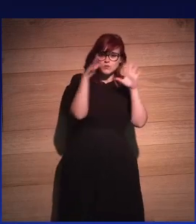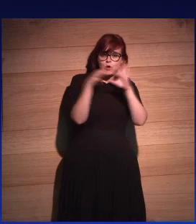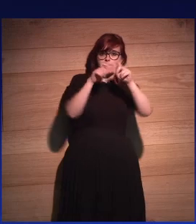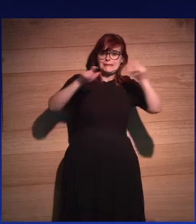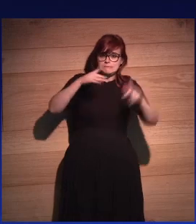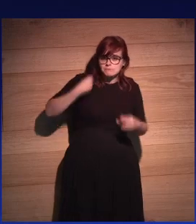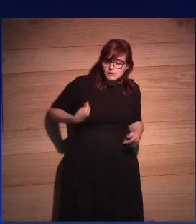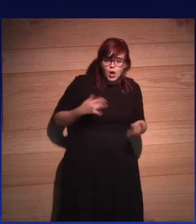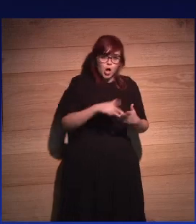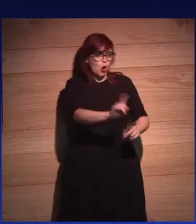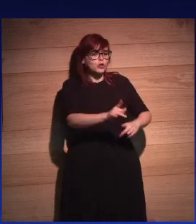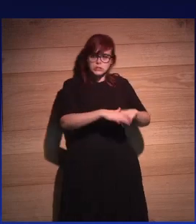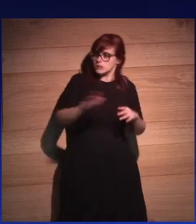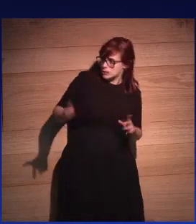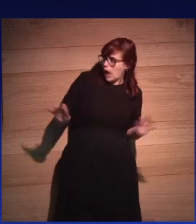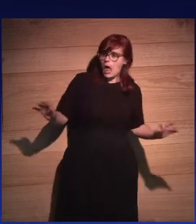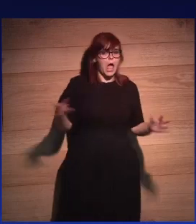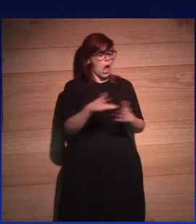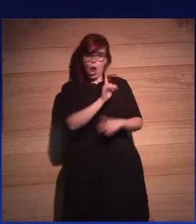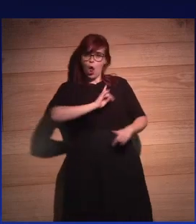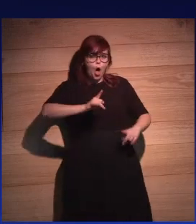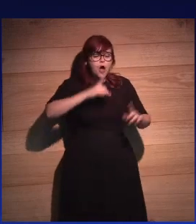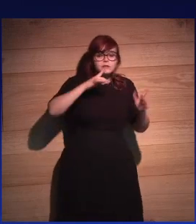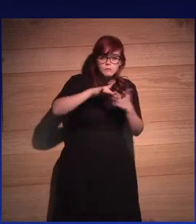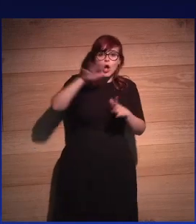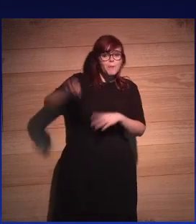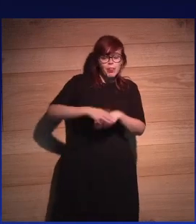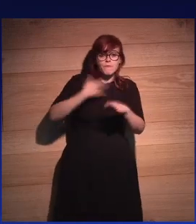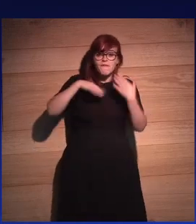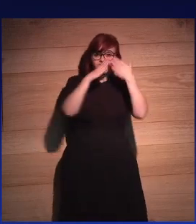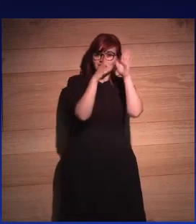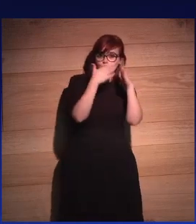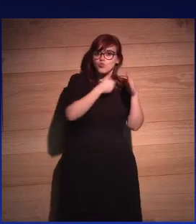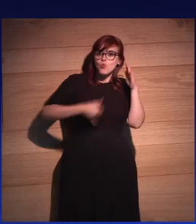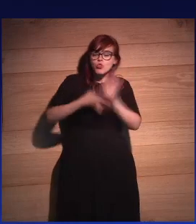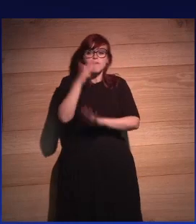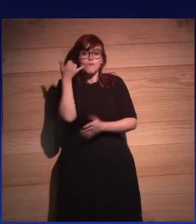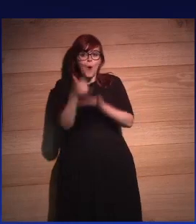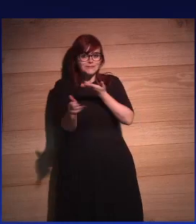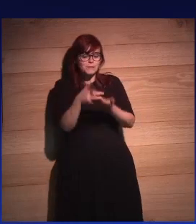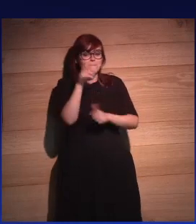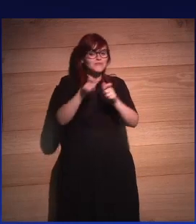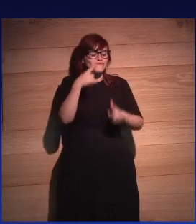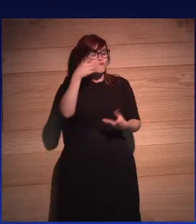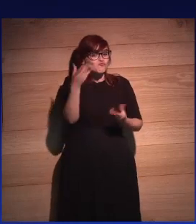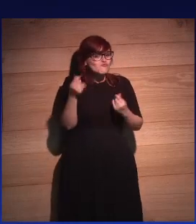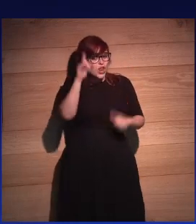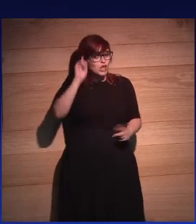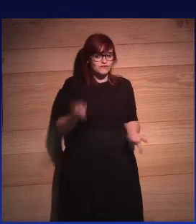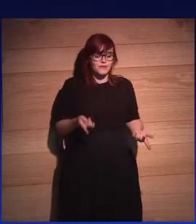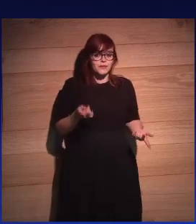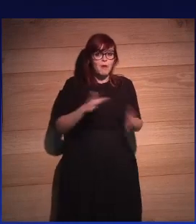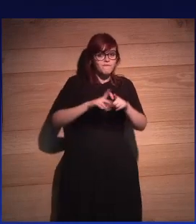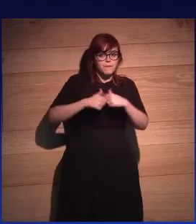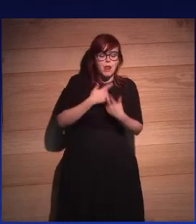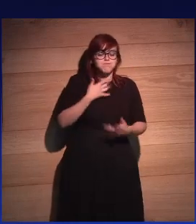No. ¿Cómo que no? Sí, que no. Sí, que la compraron, que es de Facebook. Hay cosas tan simples como esto que la gente, mis